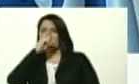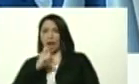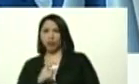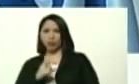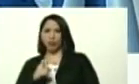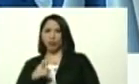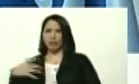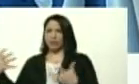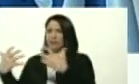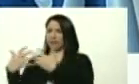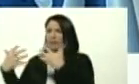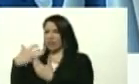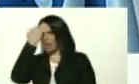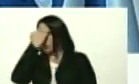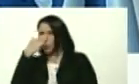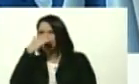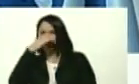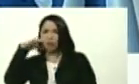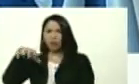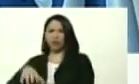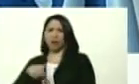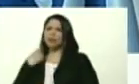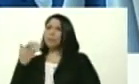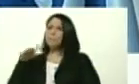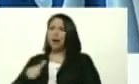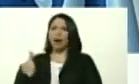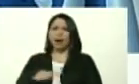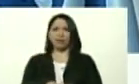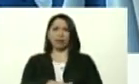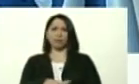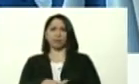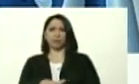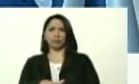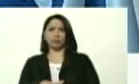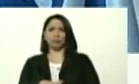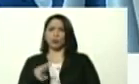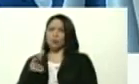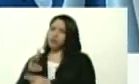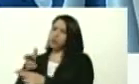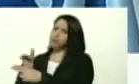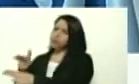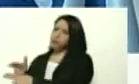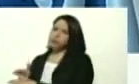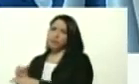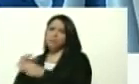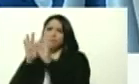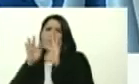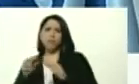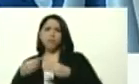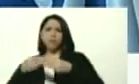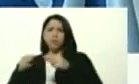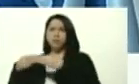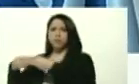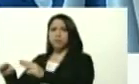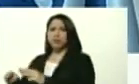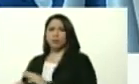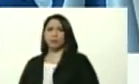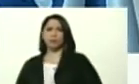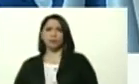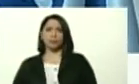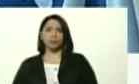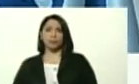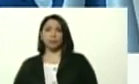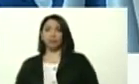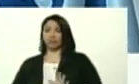Estado, que mata, que ejecuta, que de forma pública presenta